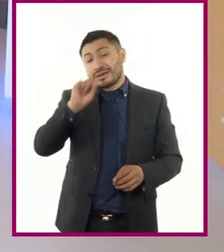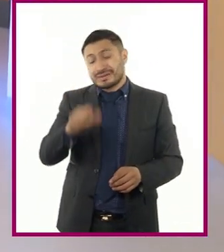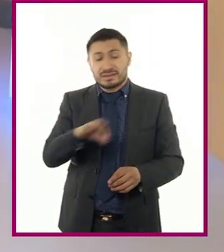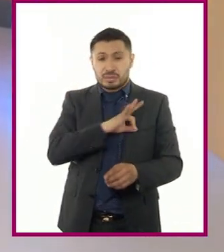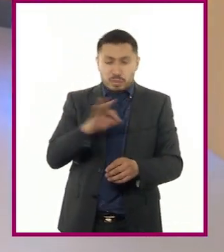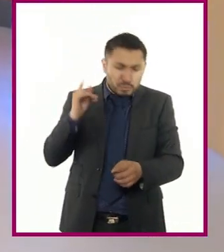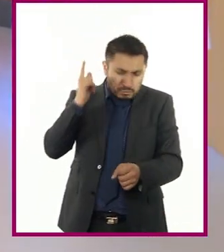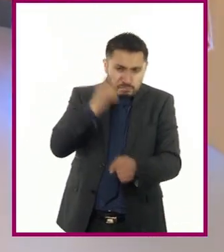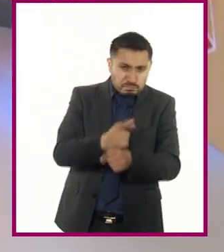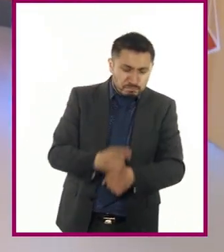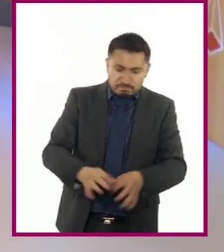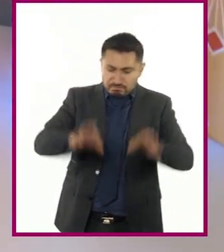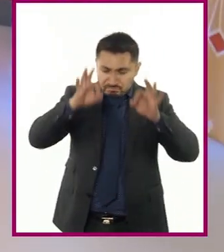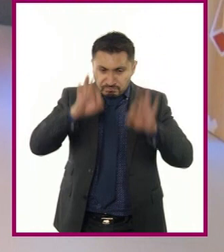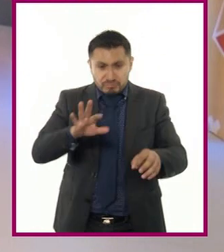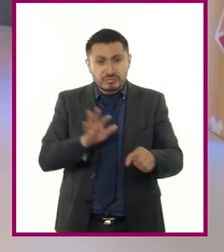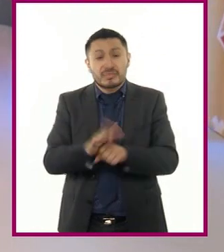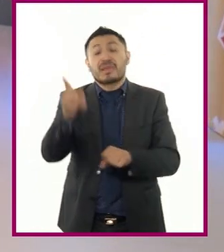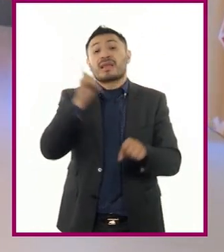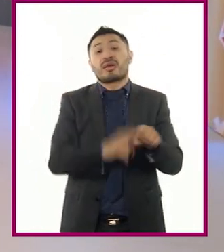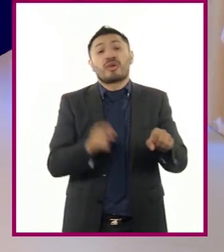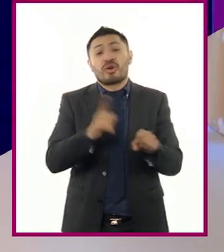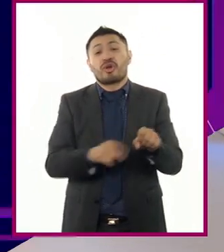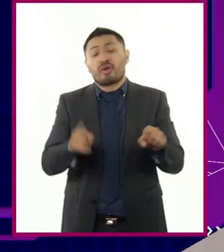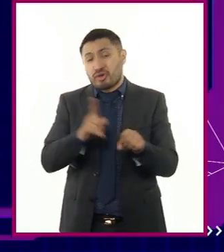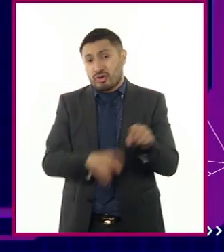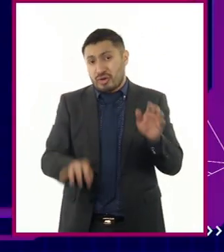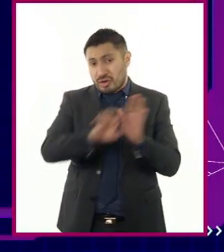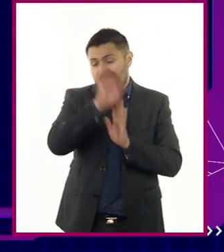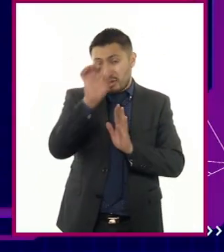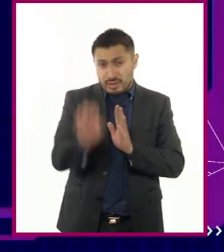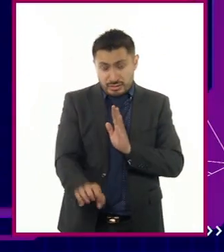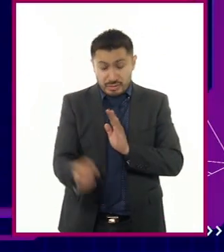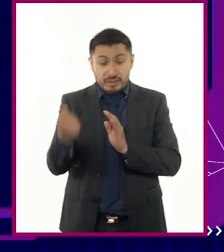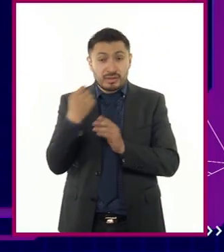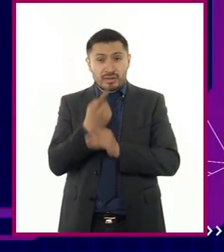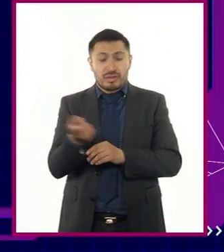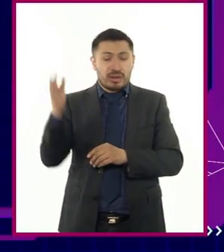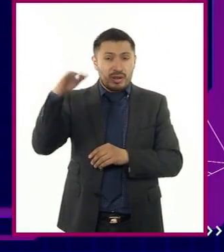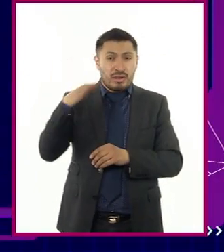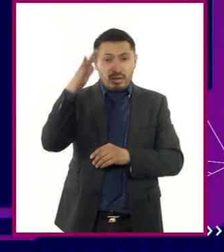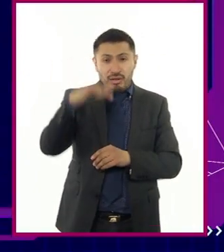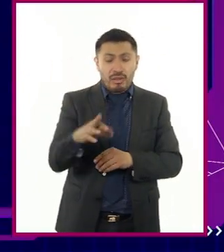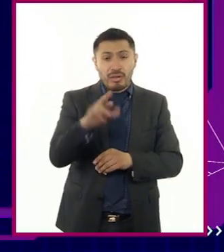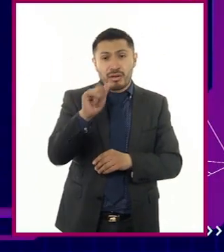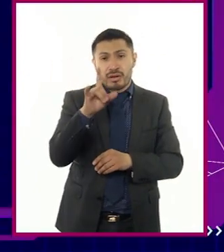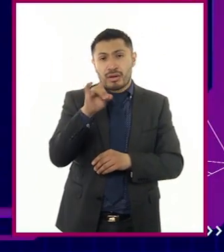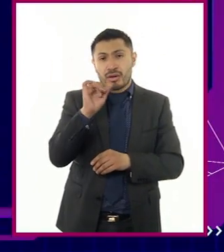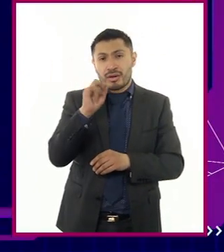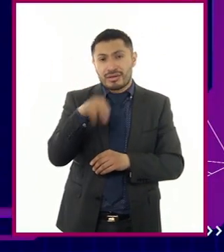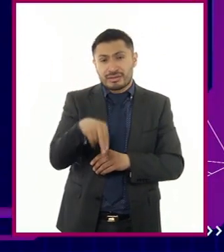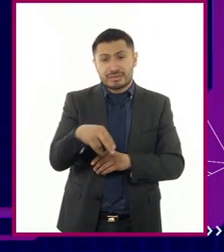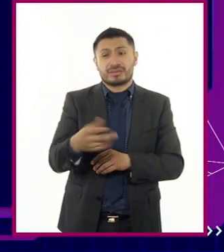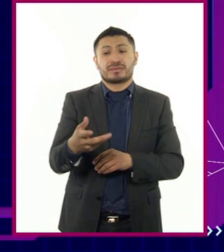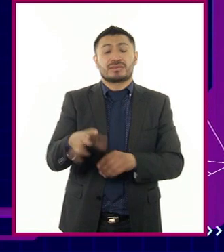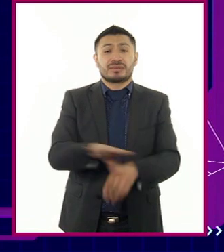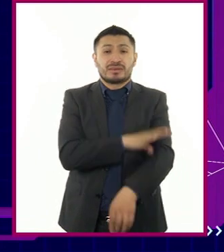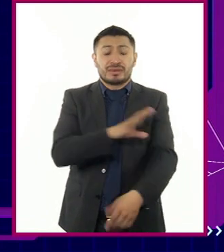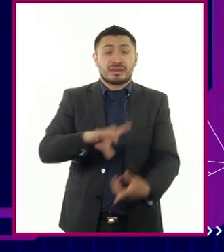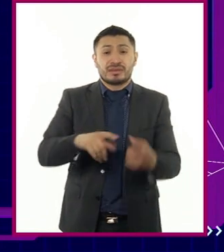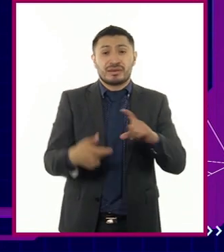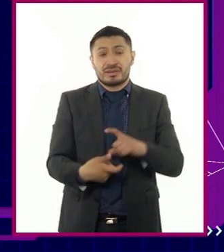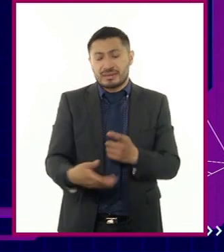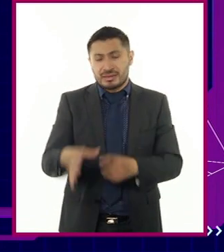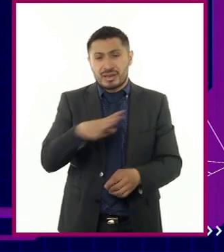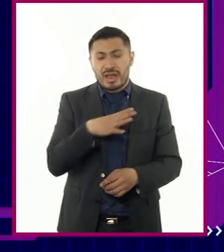gran precisión los colores. Por ejemplo, una onda de radiación electromagnética particular tiene